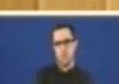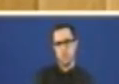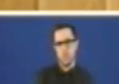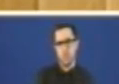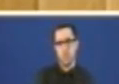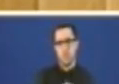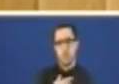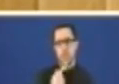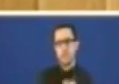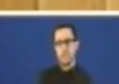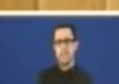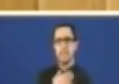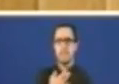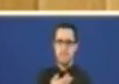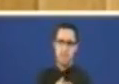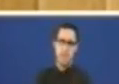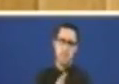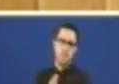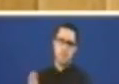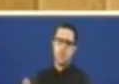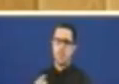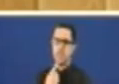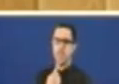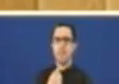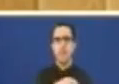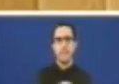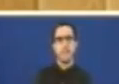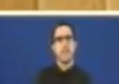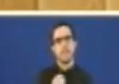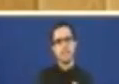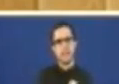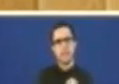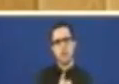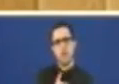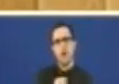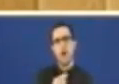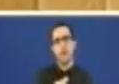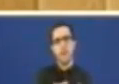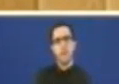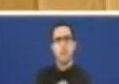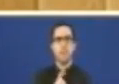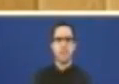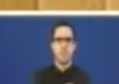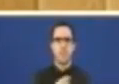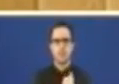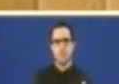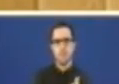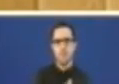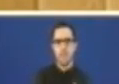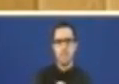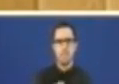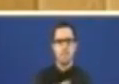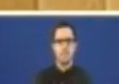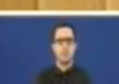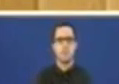Popular concrétase nisto. Di, as entidades de crédito que teñen en circulación participacións preferentes ou instrumentos de deber obrigatoriamente